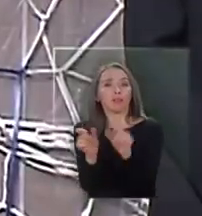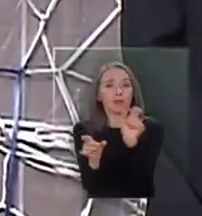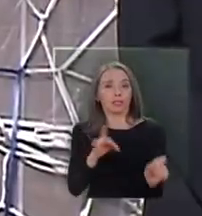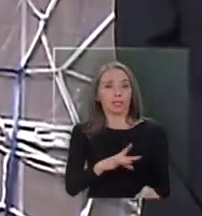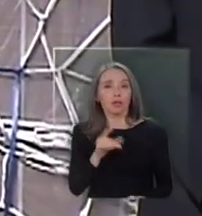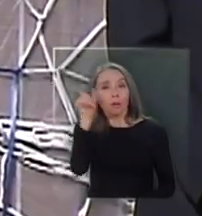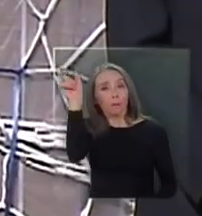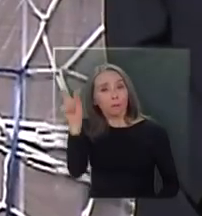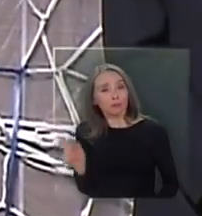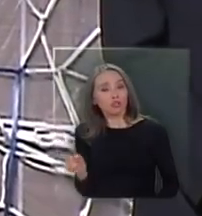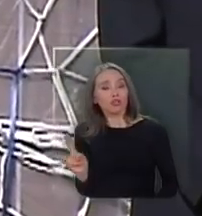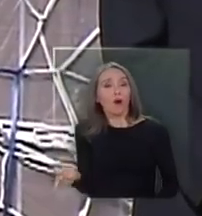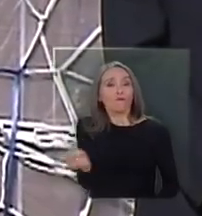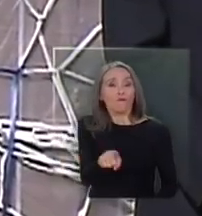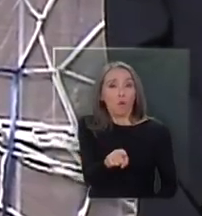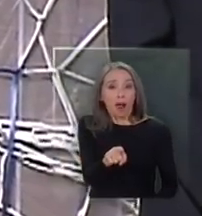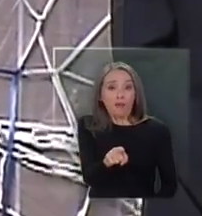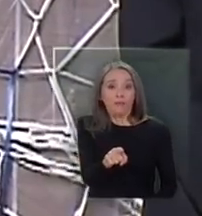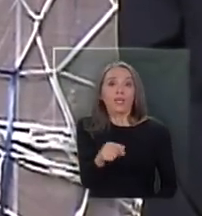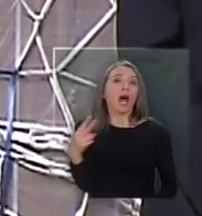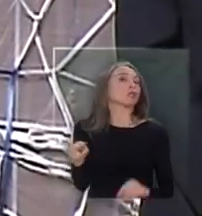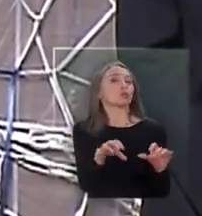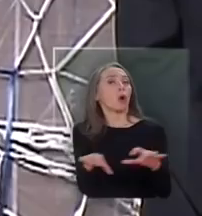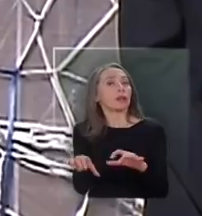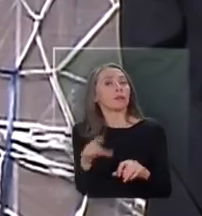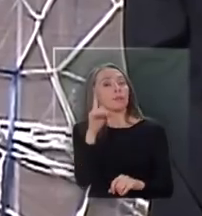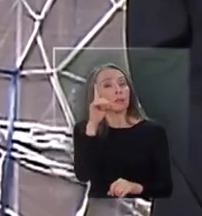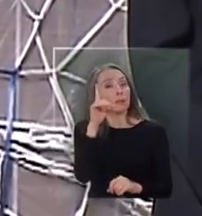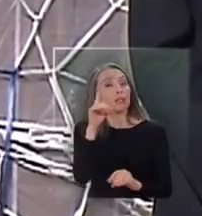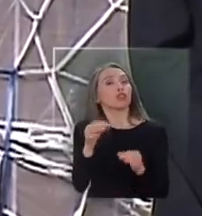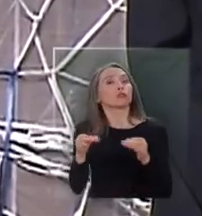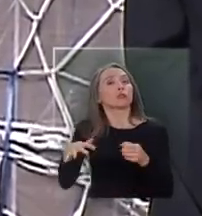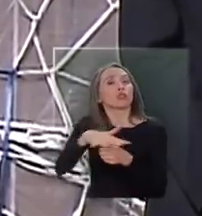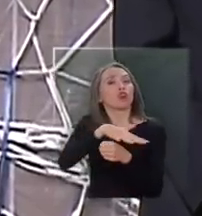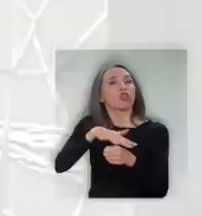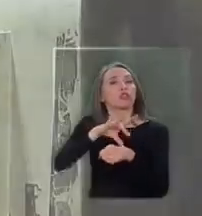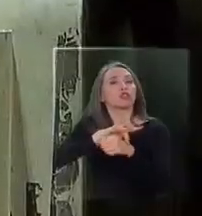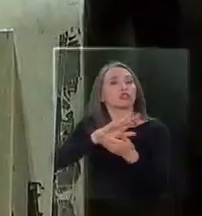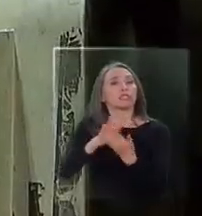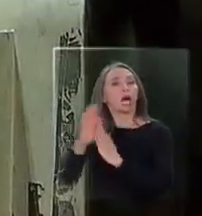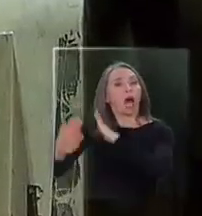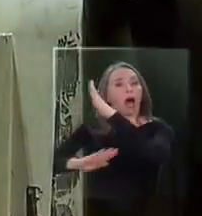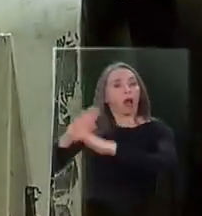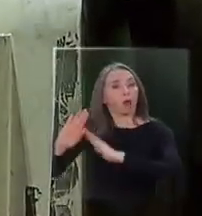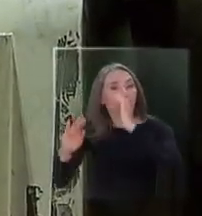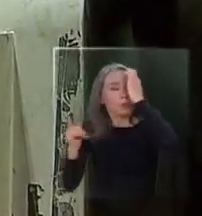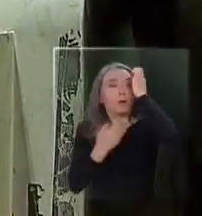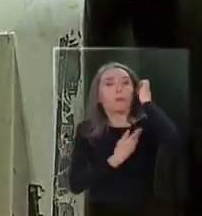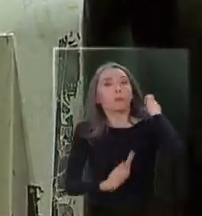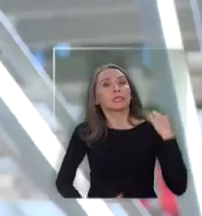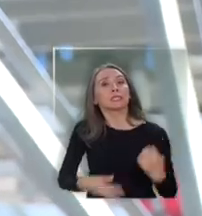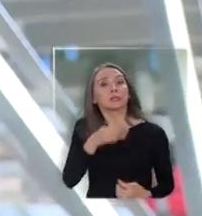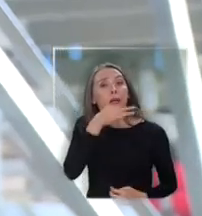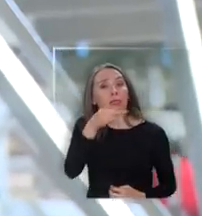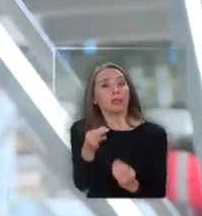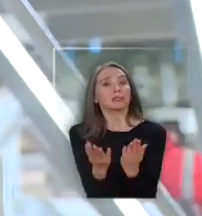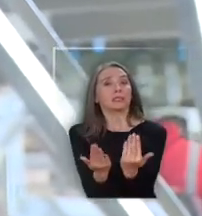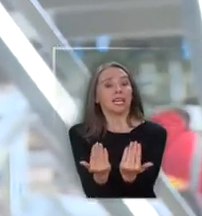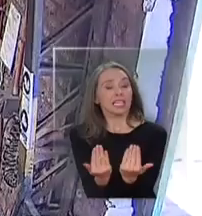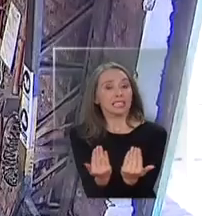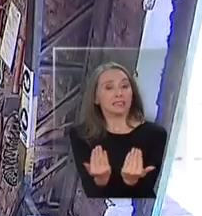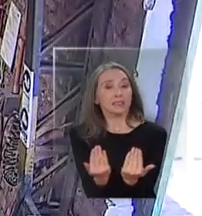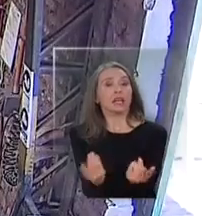va a retornar si no podemos garantizar condiciones sanitarias que protejan su salud. Y a eso el mandatario agregó la necesidad